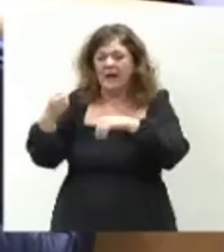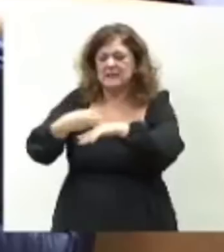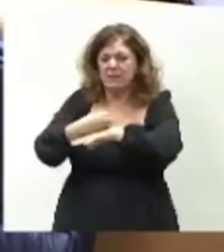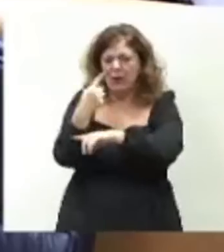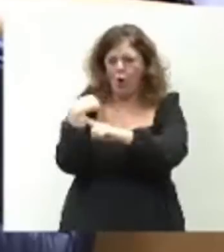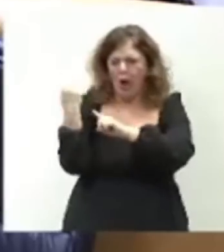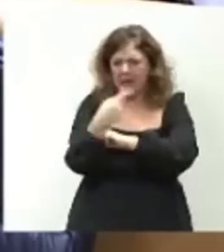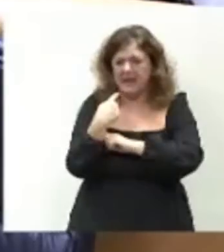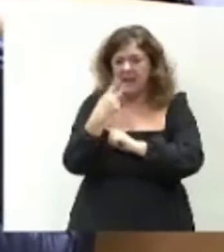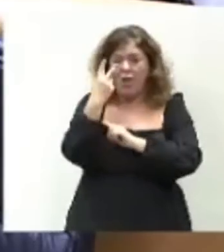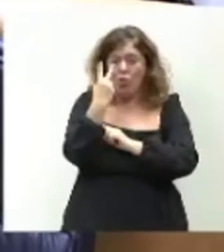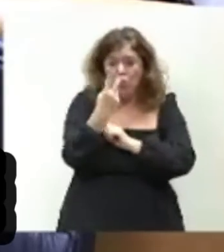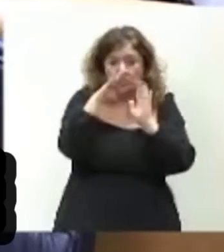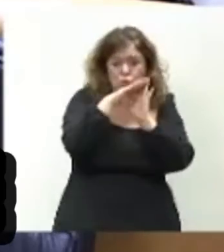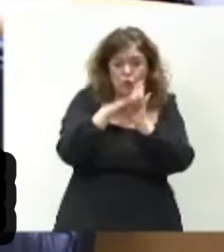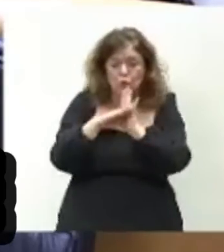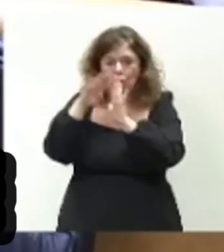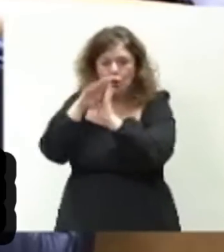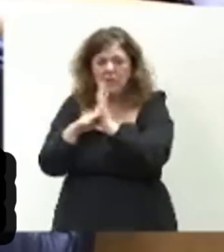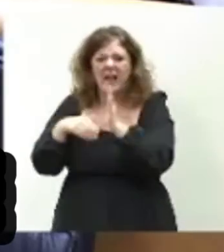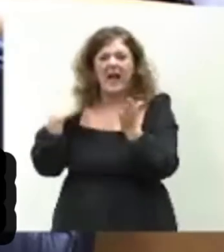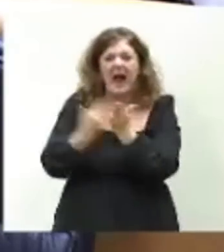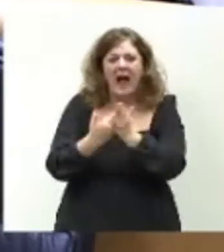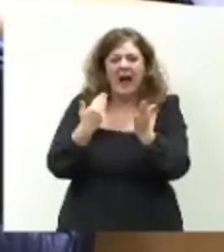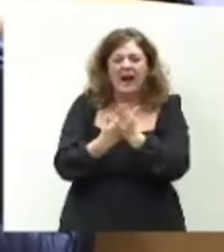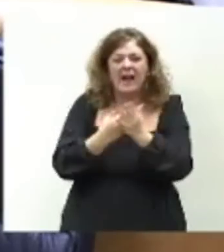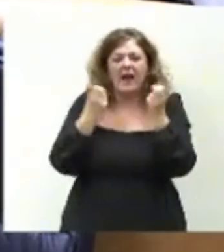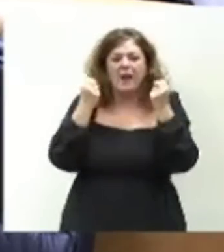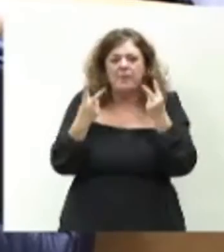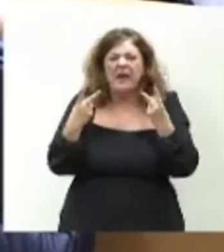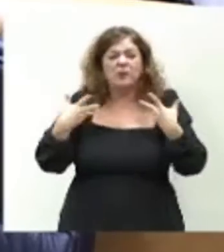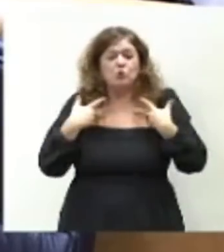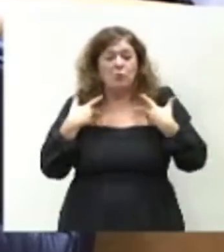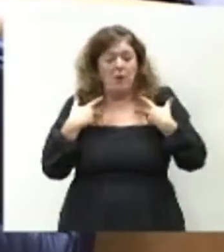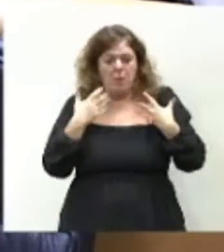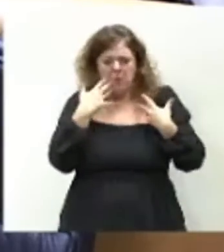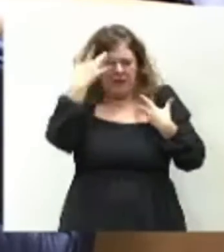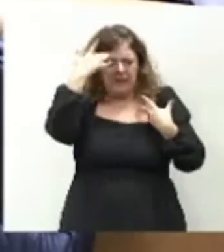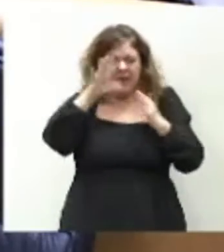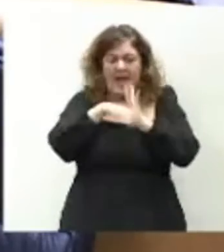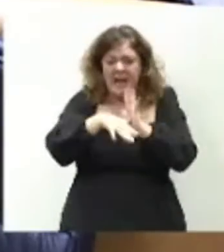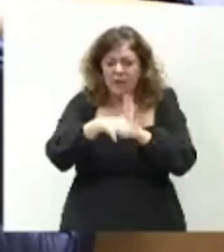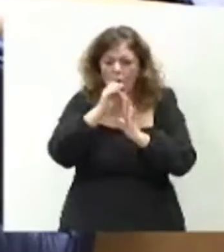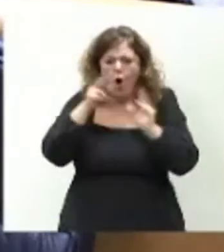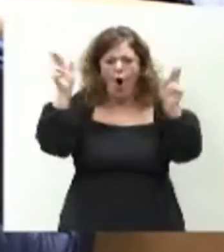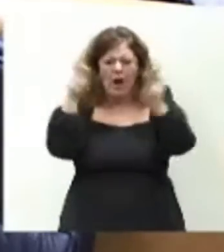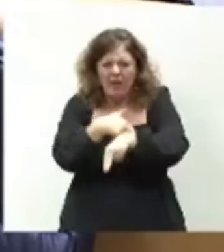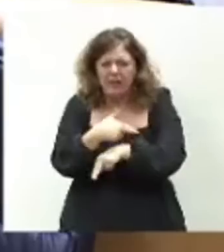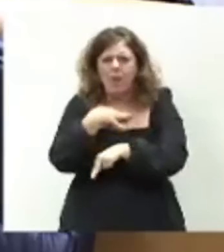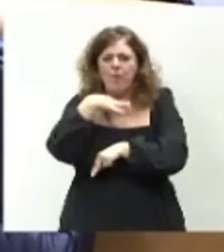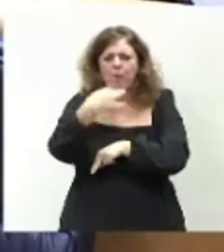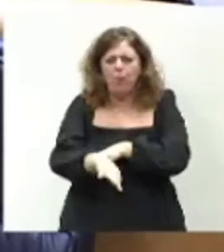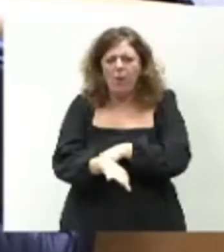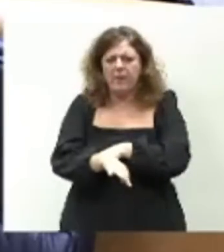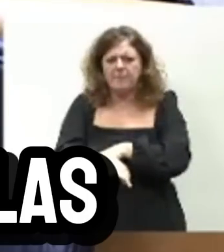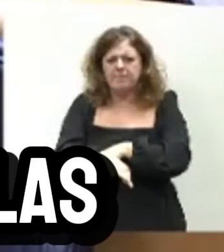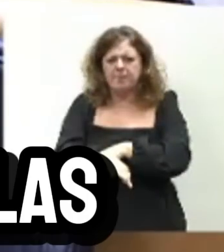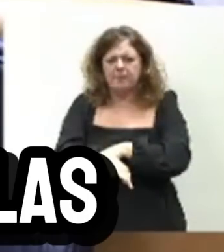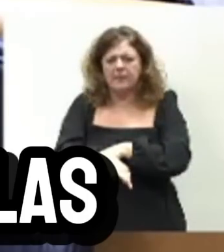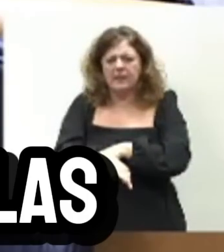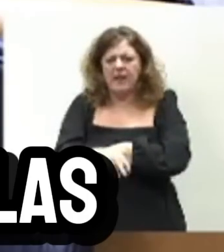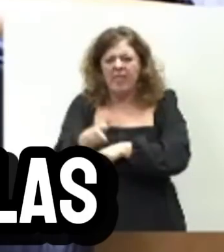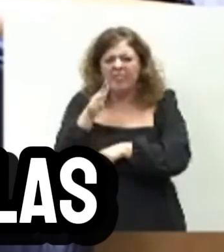En esas dos normas se establecen las garantías para que quienes sufren un retraso o una cancelación puedan ver sus